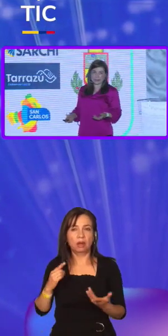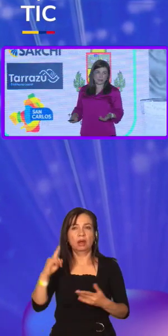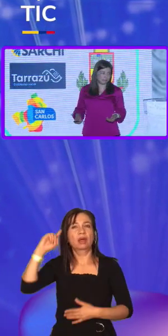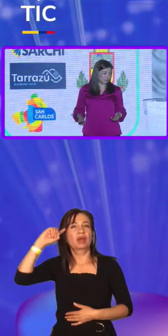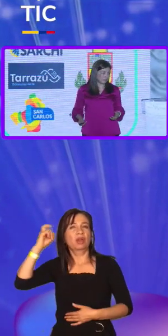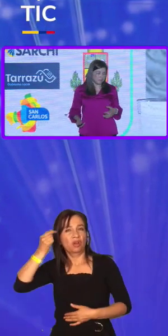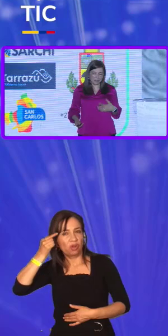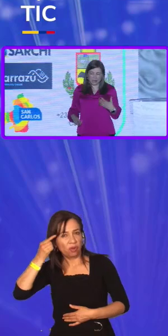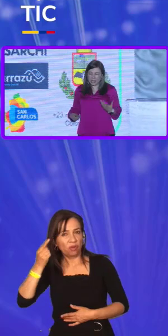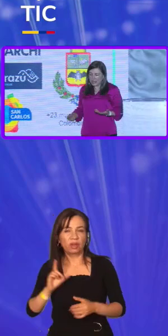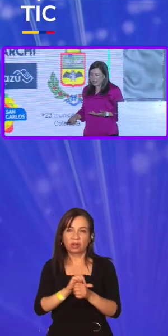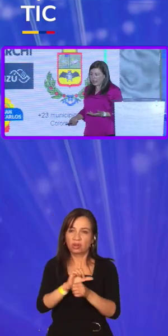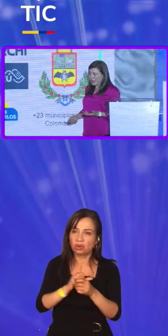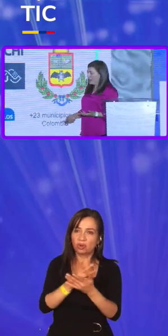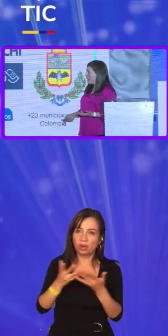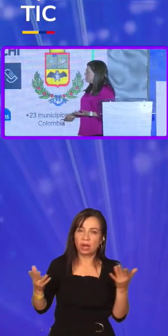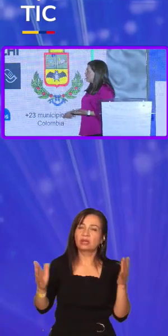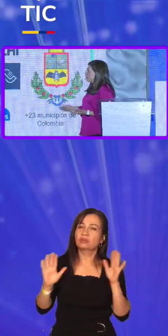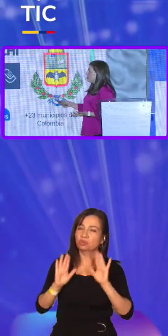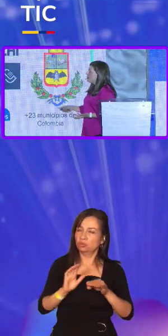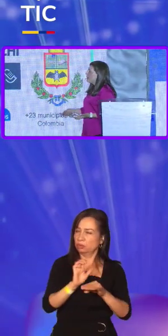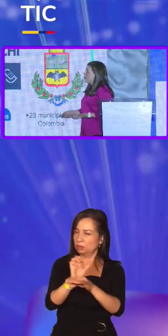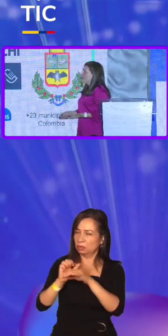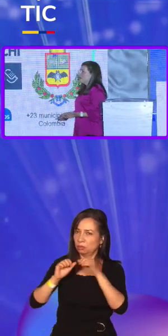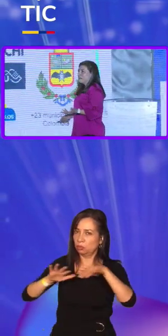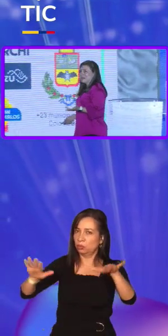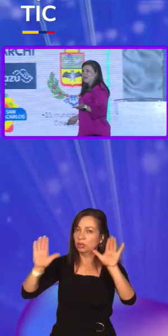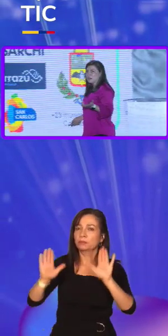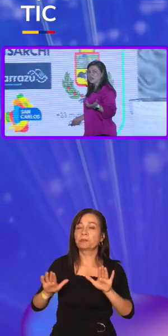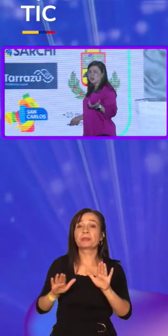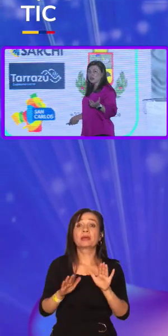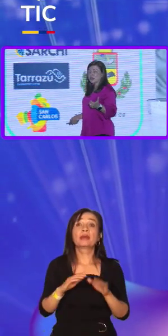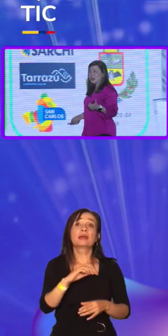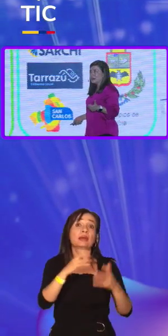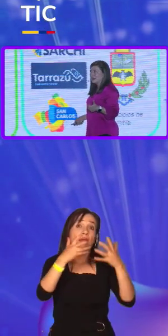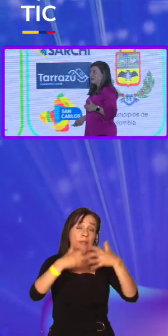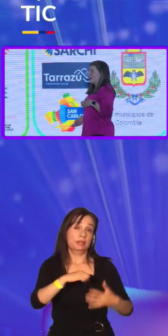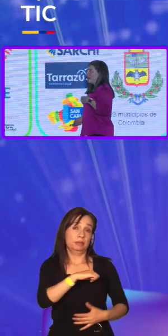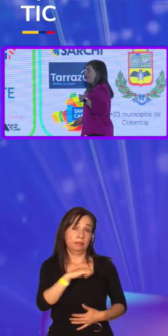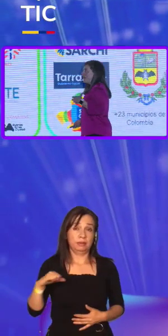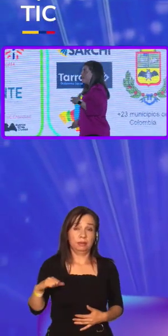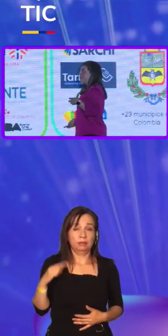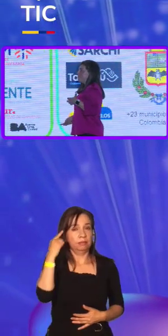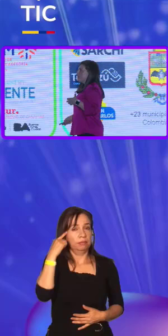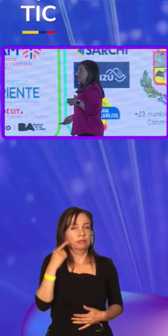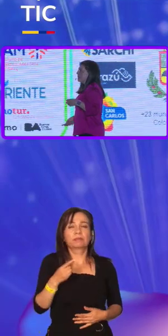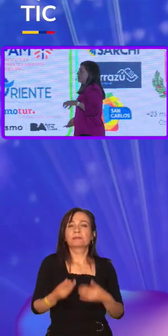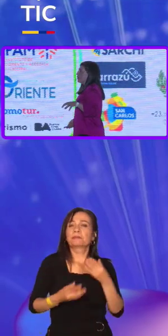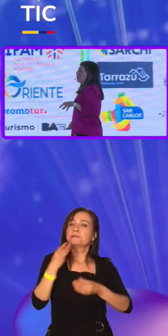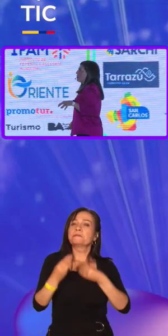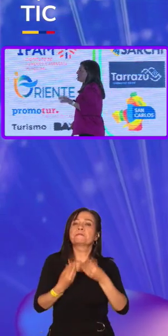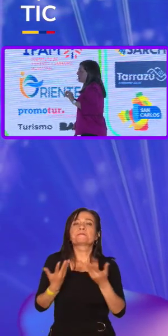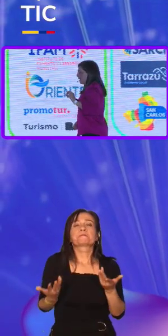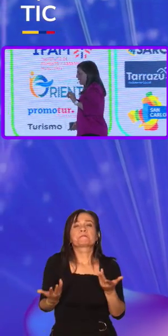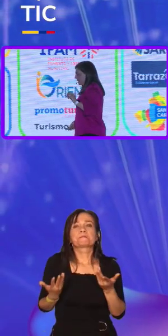públicas y gobiernos locales. Y en el sector privado pensamos no solamente en